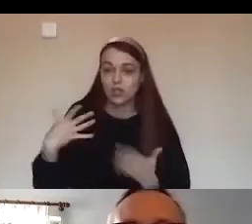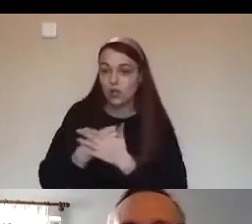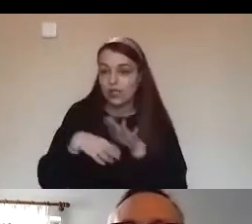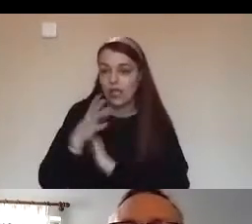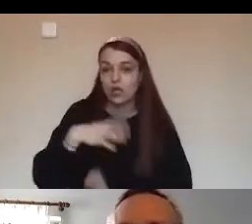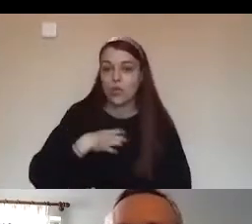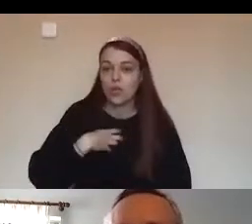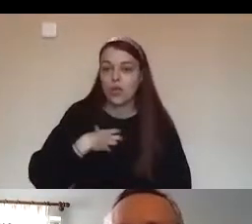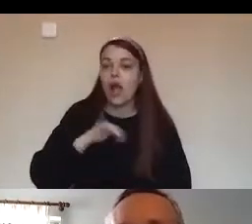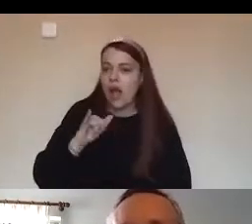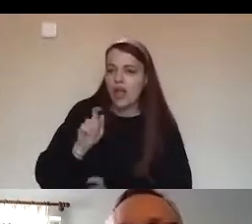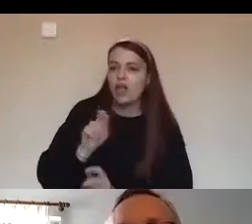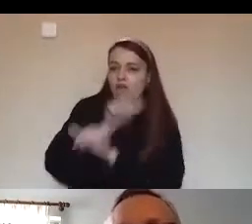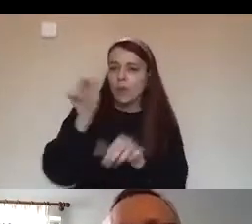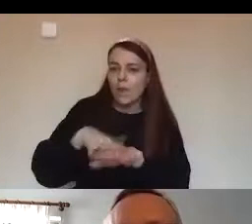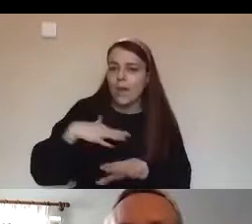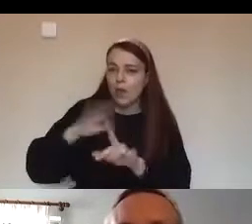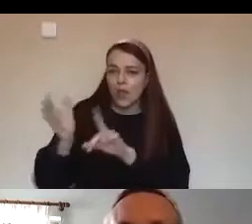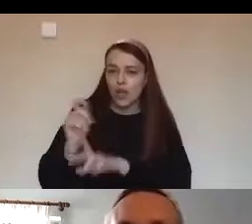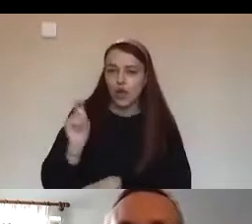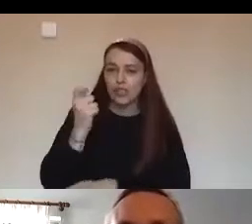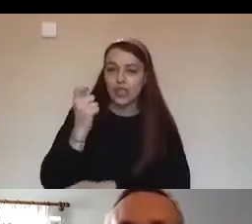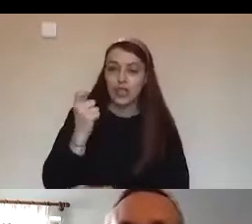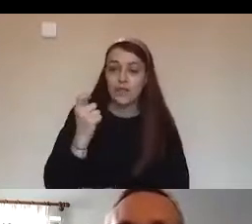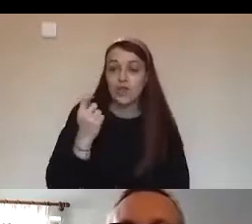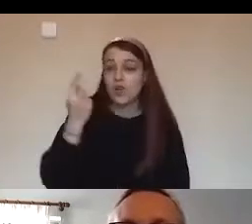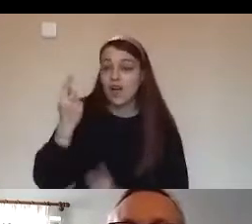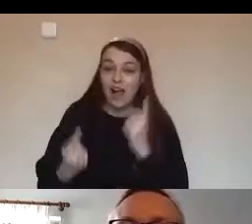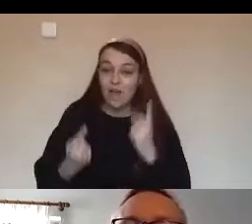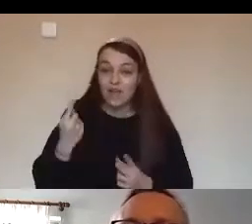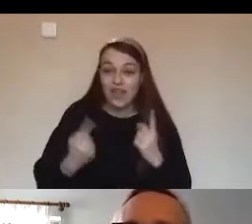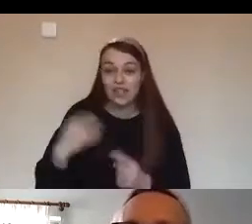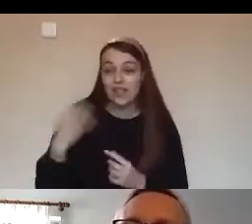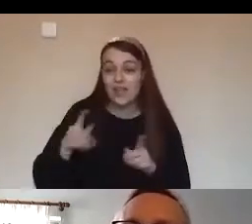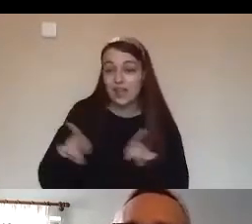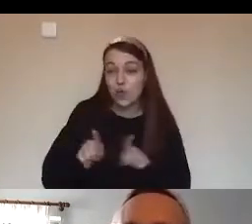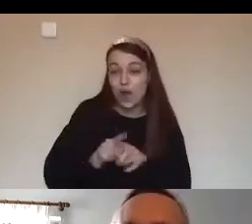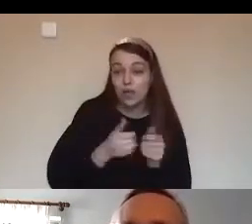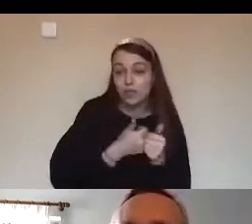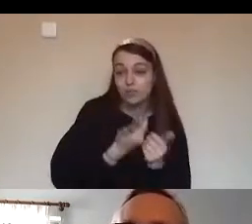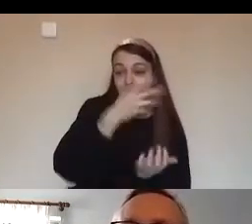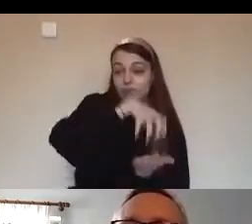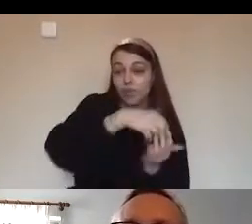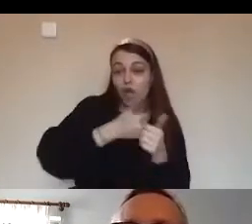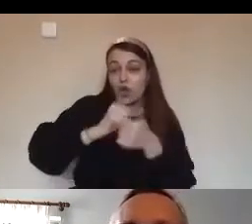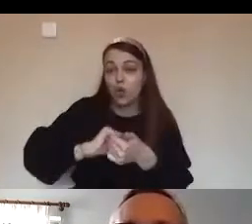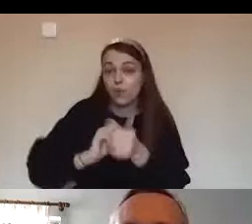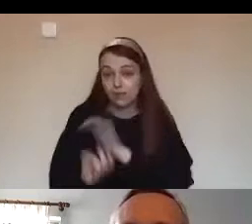de conseguirlo, pero a veces tiene que ser con una simulación de este artefacto cultural.